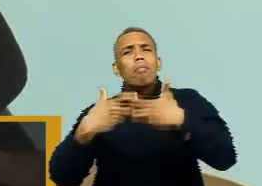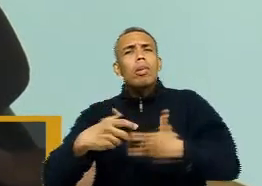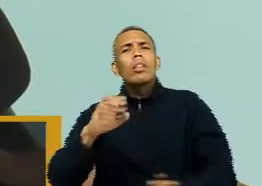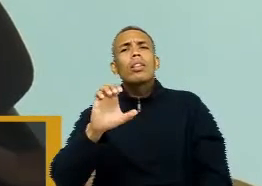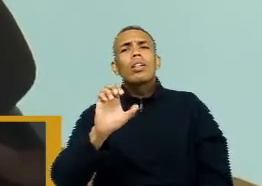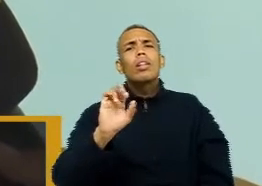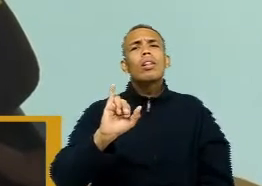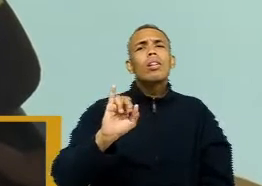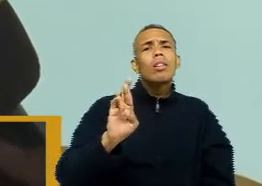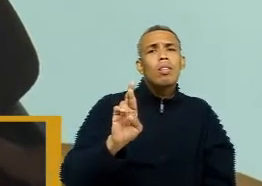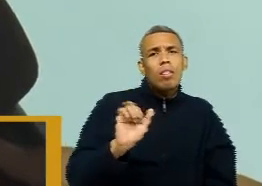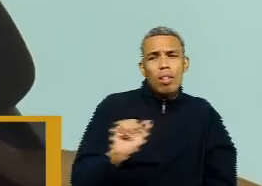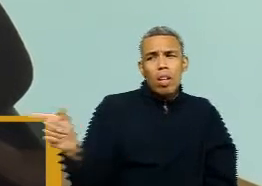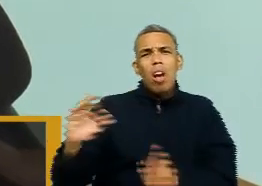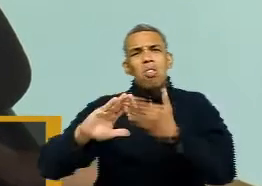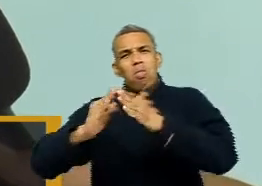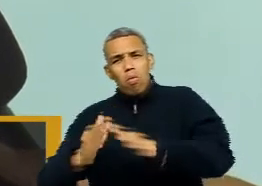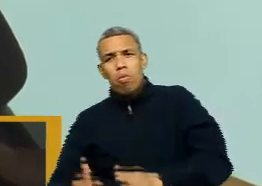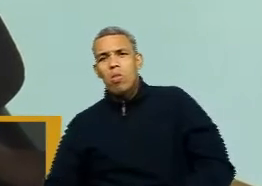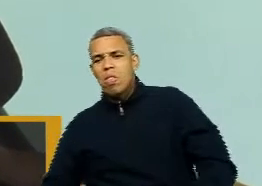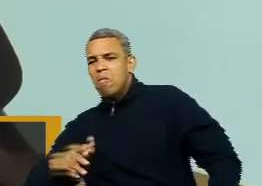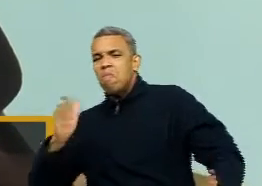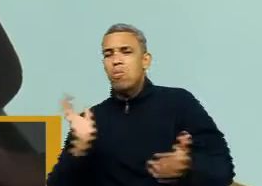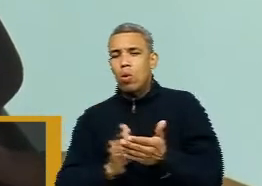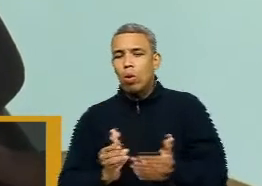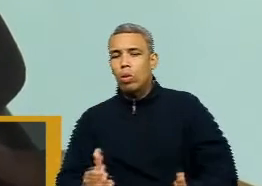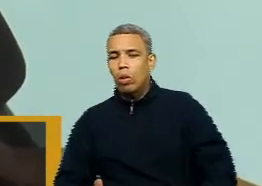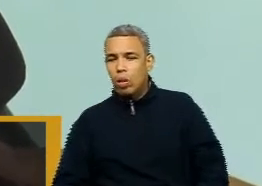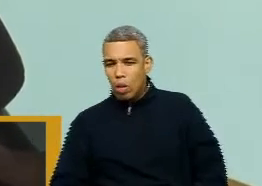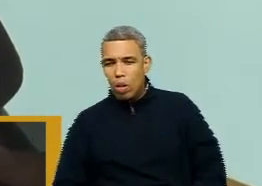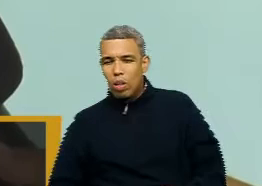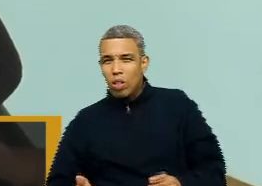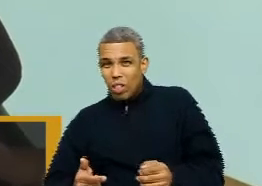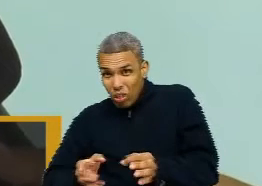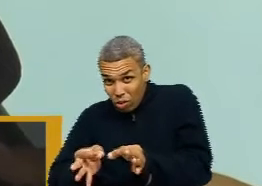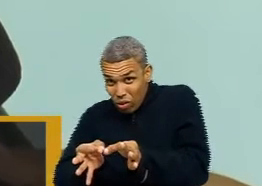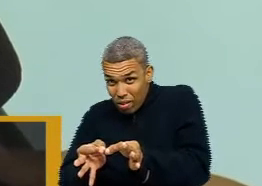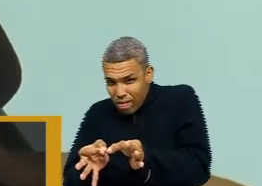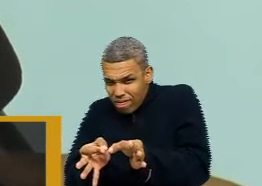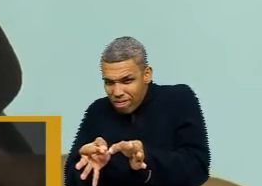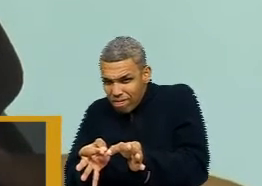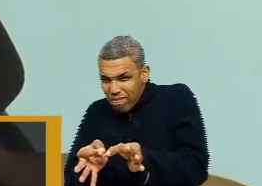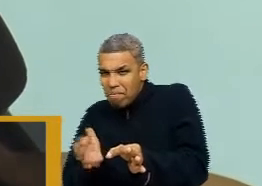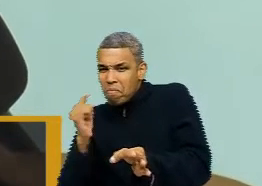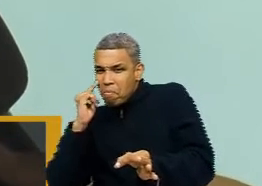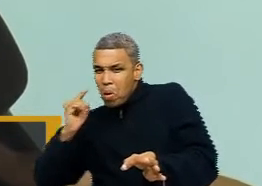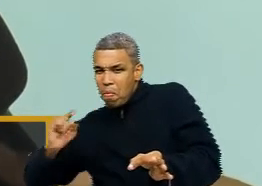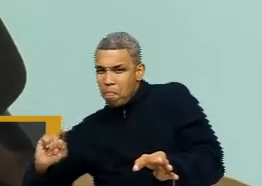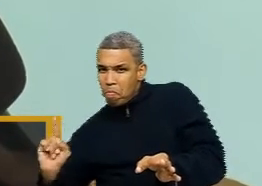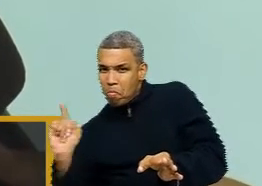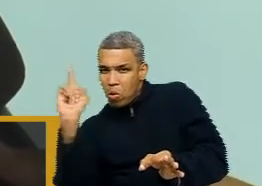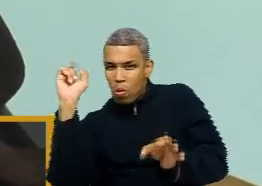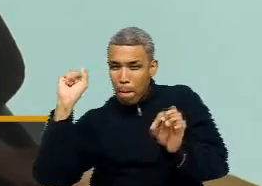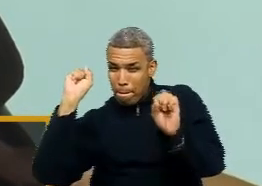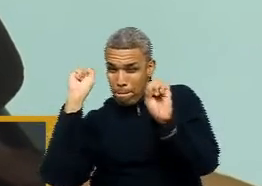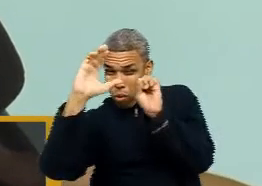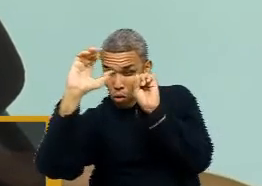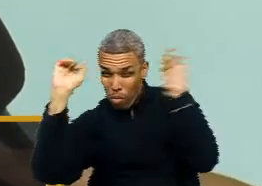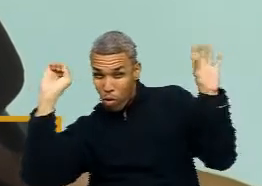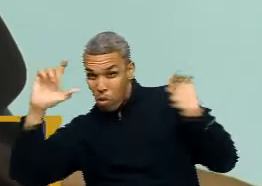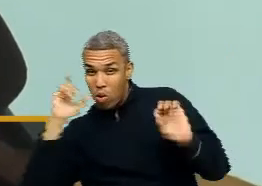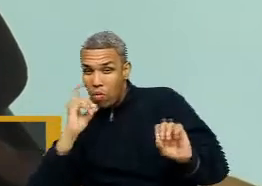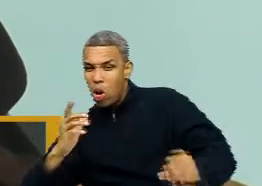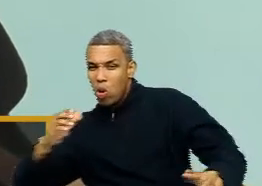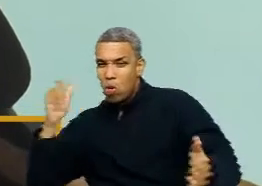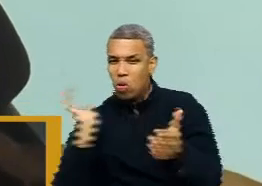tampoco nosotros lo compartimos, los líderes de aquí. Ya sacamos un comunicado donde hablamos que rechazamos totalmente eso, pero tampoco